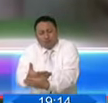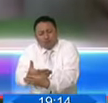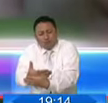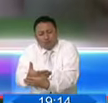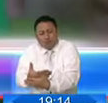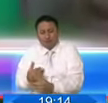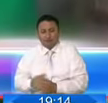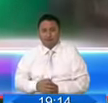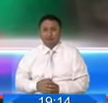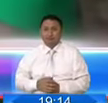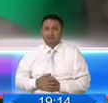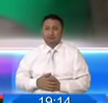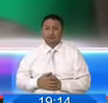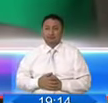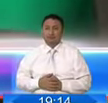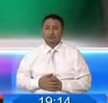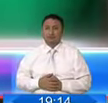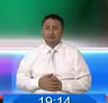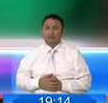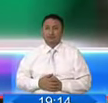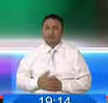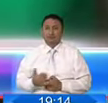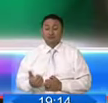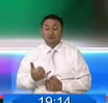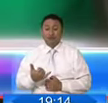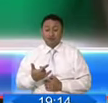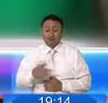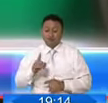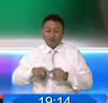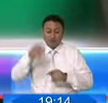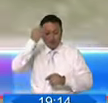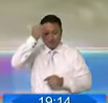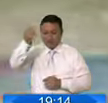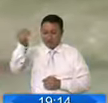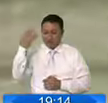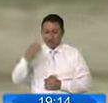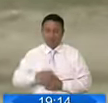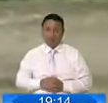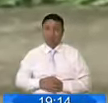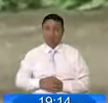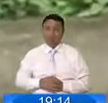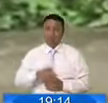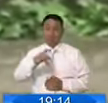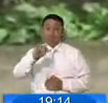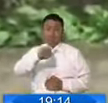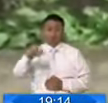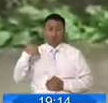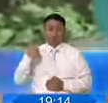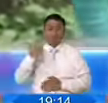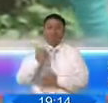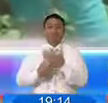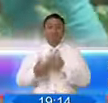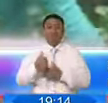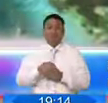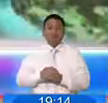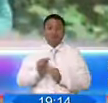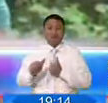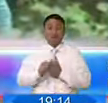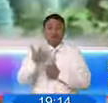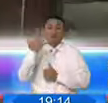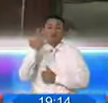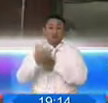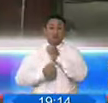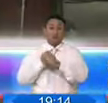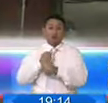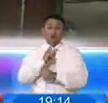y yo no lo puedo olvidar katy tenía una hija que está próxima a cumplir cinco años